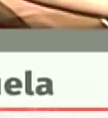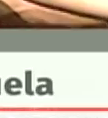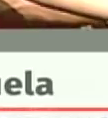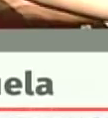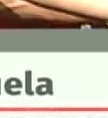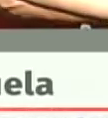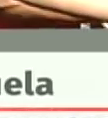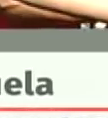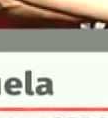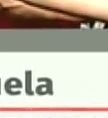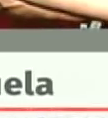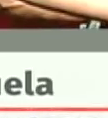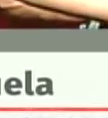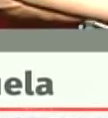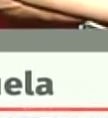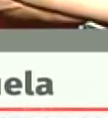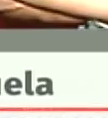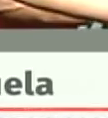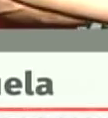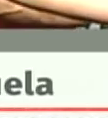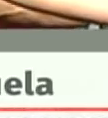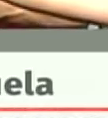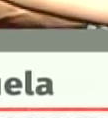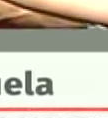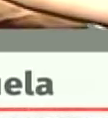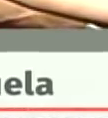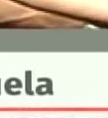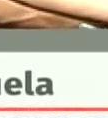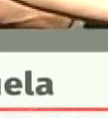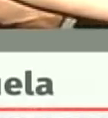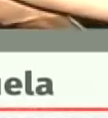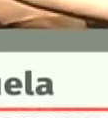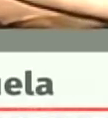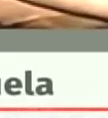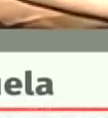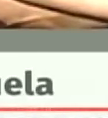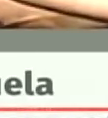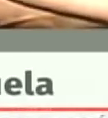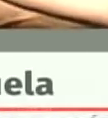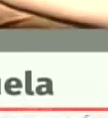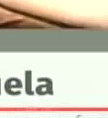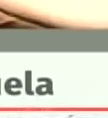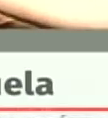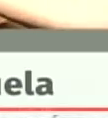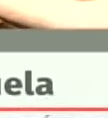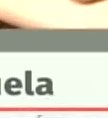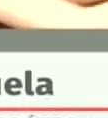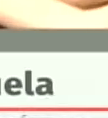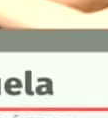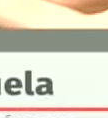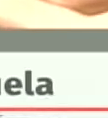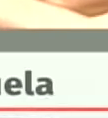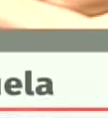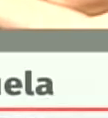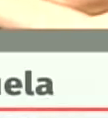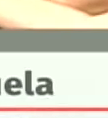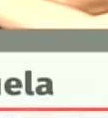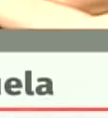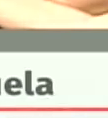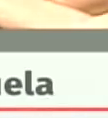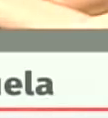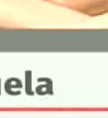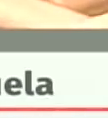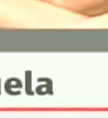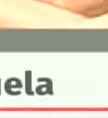la razón a los que proclamamos la paz a cada instante. ¿Cómo califica lo que ha pasado hoy en Cúcuta? Te voy a decir algo que yo ni he visto para